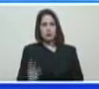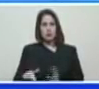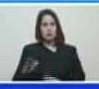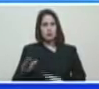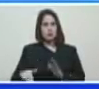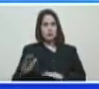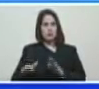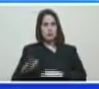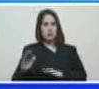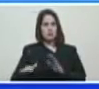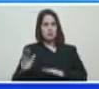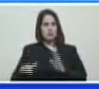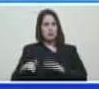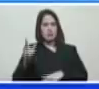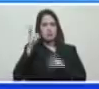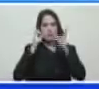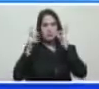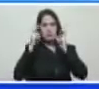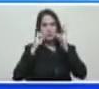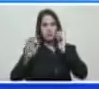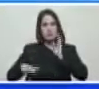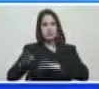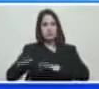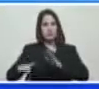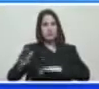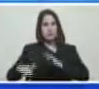ver aj